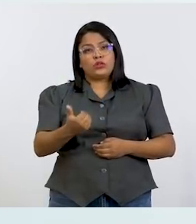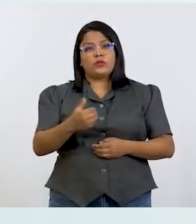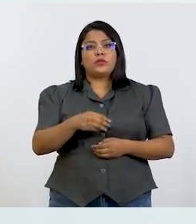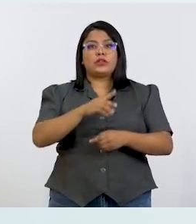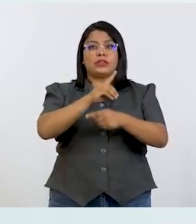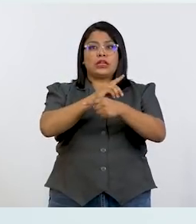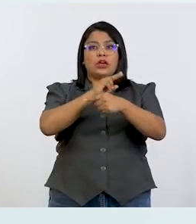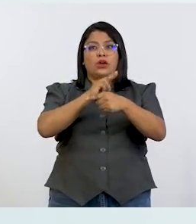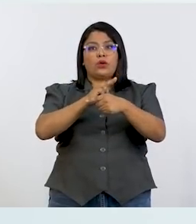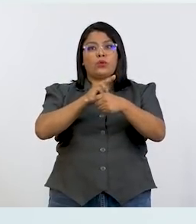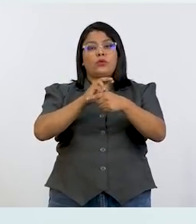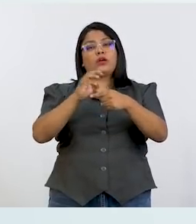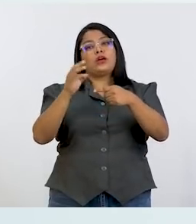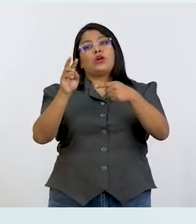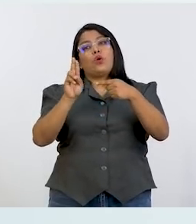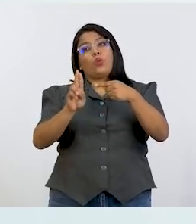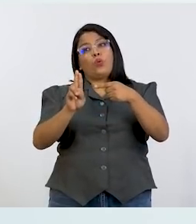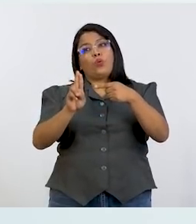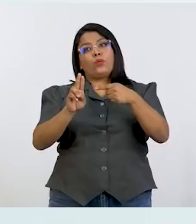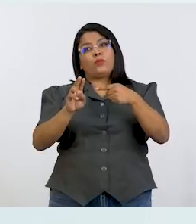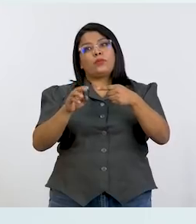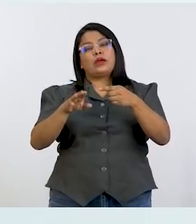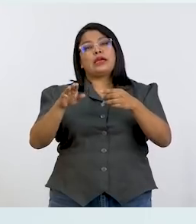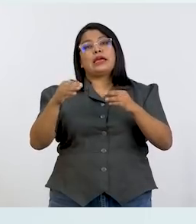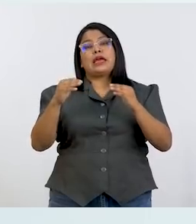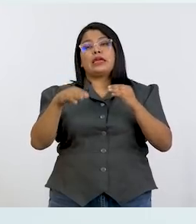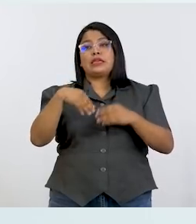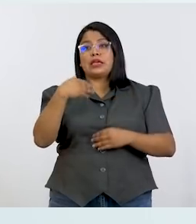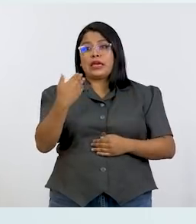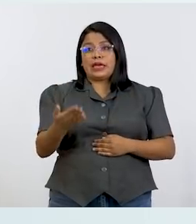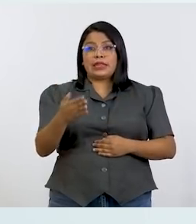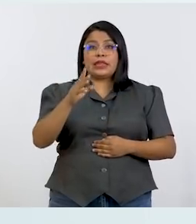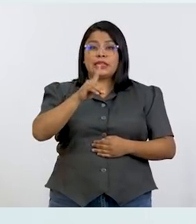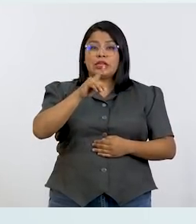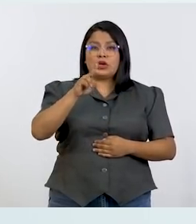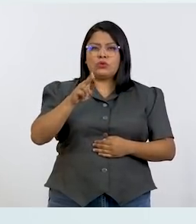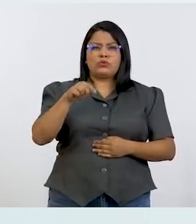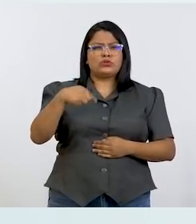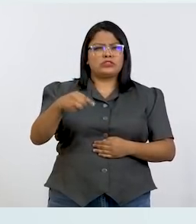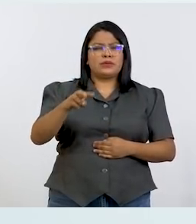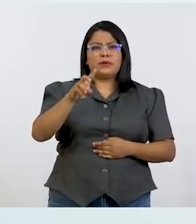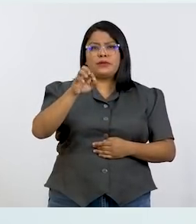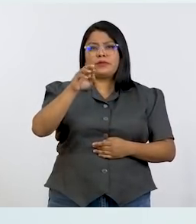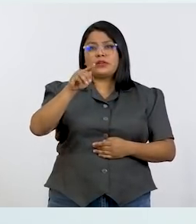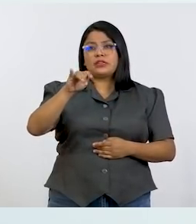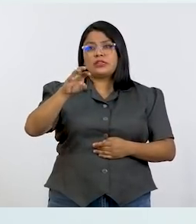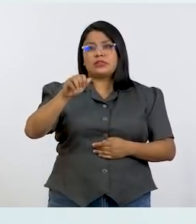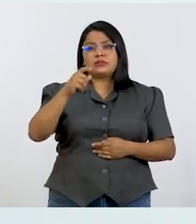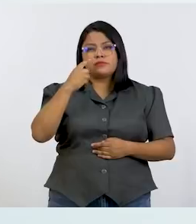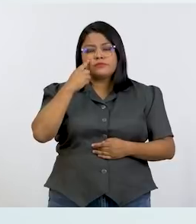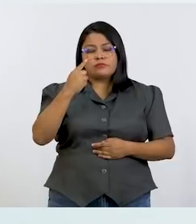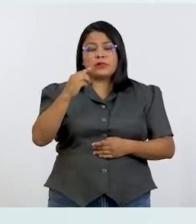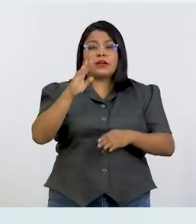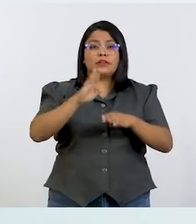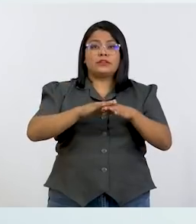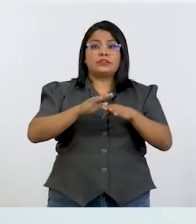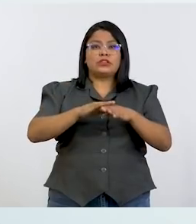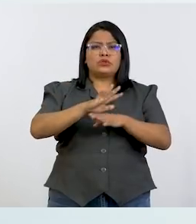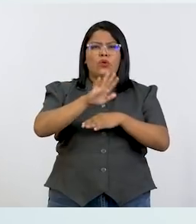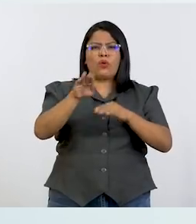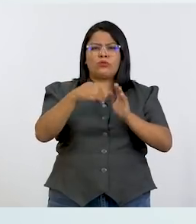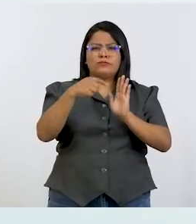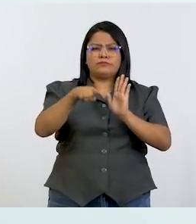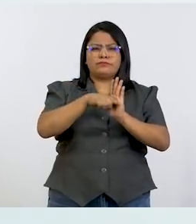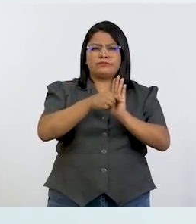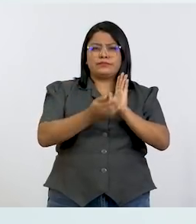a números de 2 cifras, siempre en forma vertical. Es importante mencionar que todas las restas desarrolladas hasta